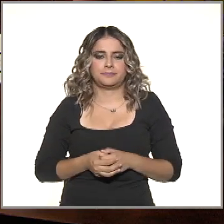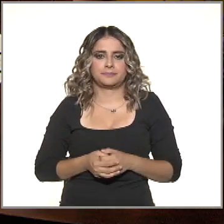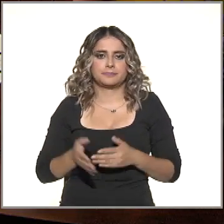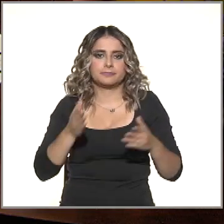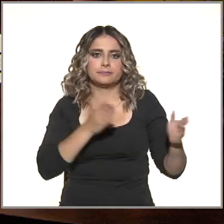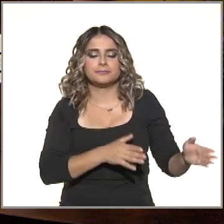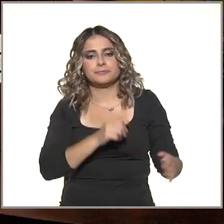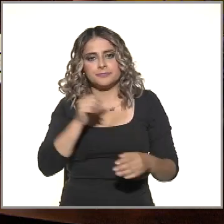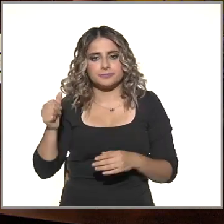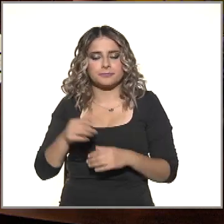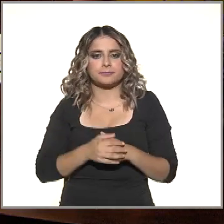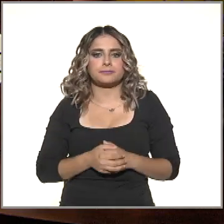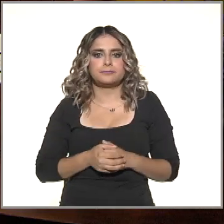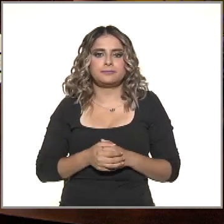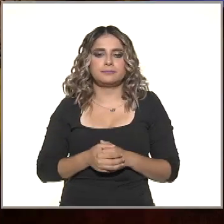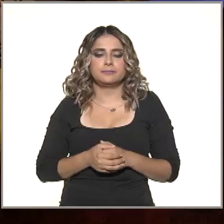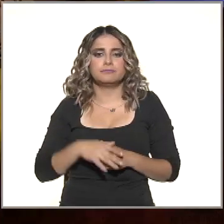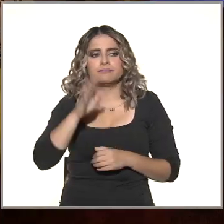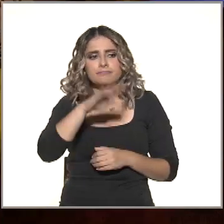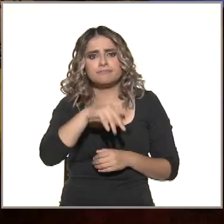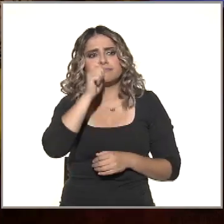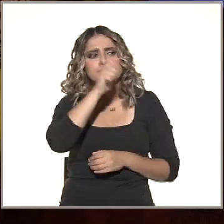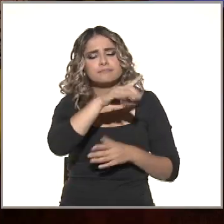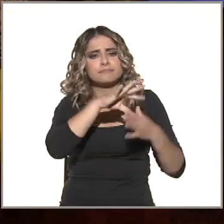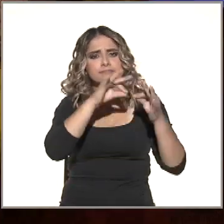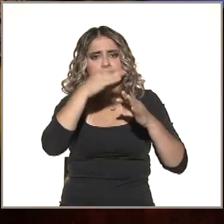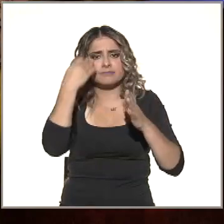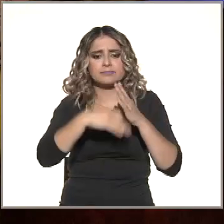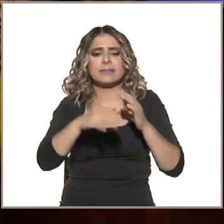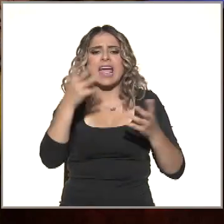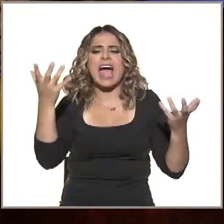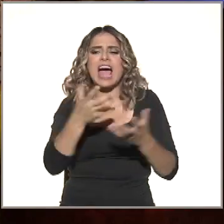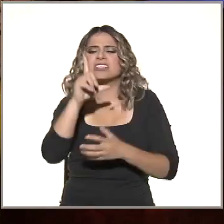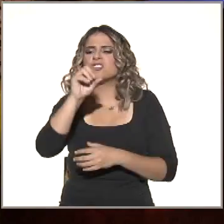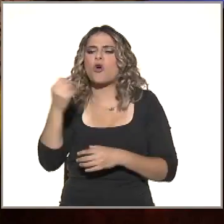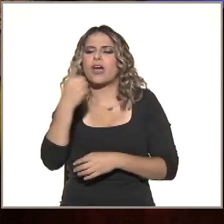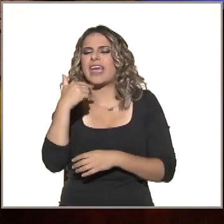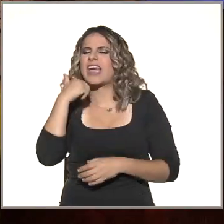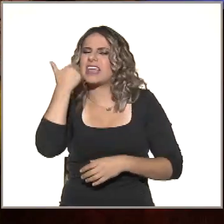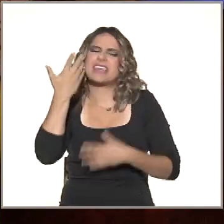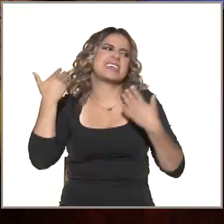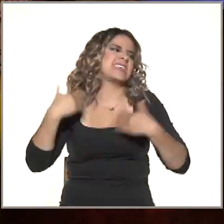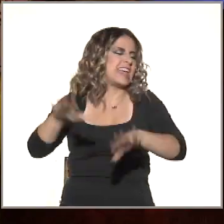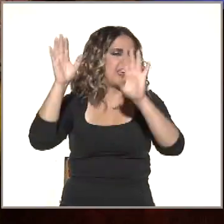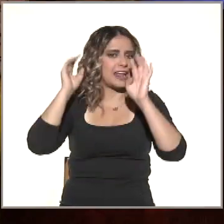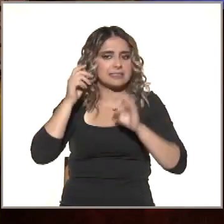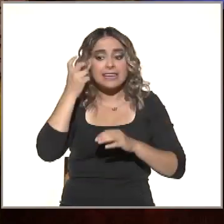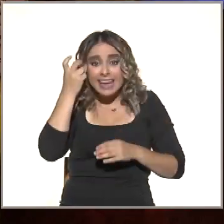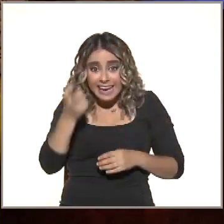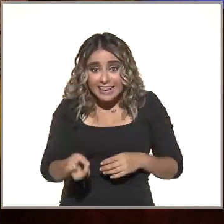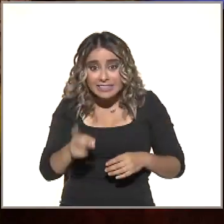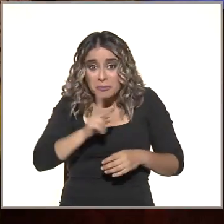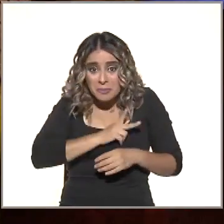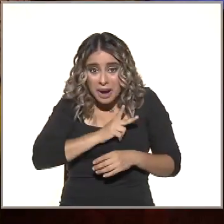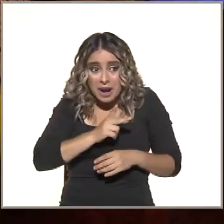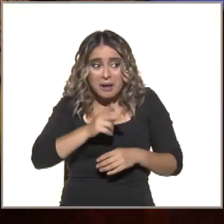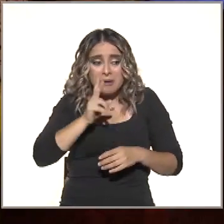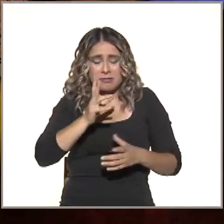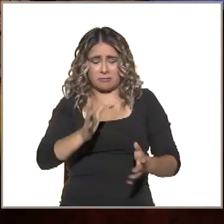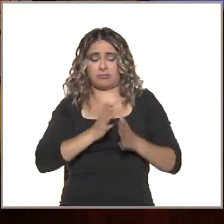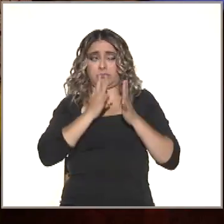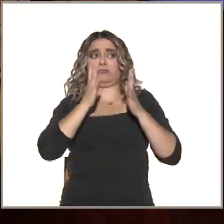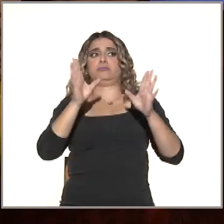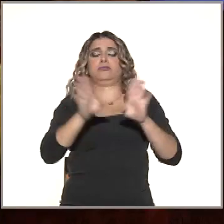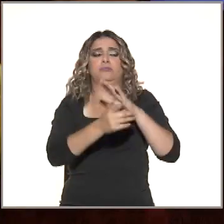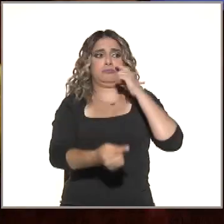Zoe también nos deja en llamadas. Oigan, es que no han hablado de la frase haz lo que quieras. Para mí es una frase muy dura y cruda a la vez